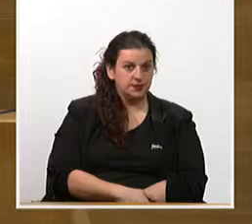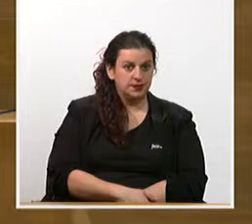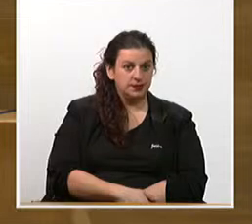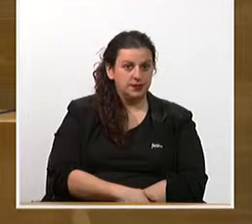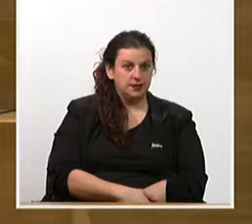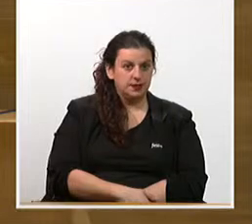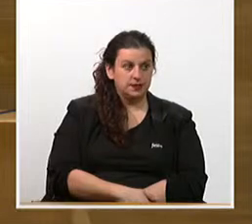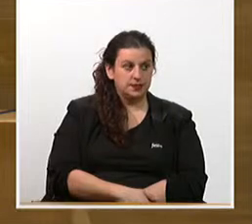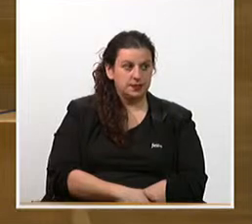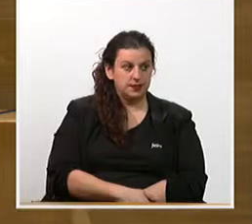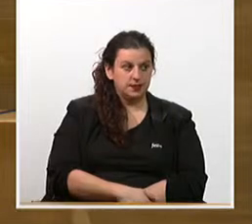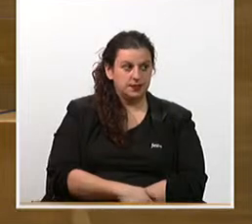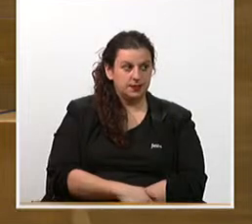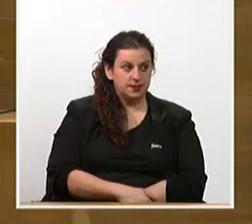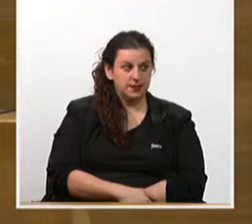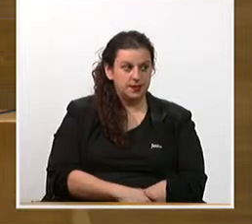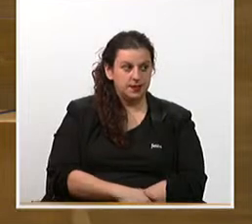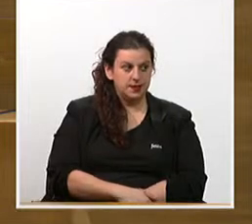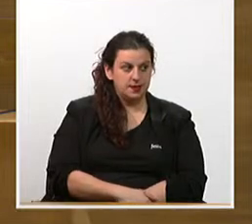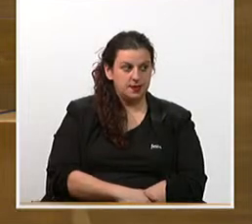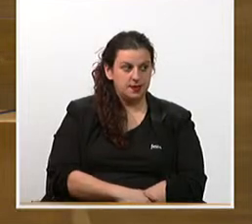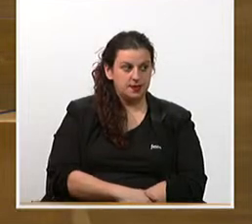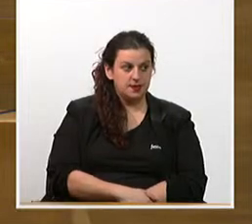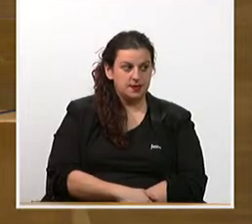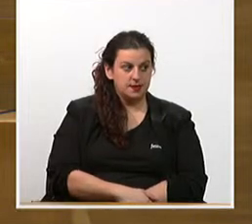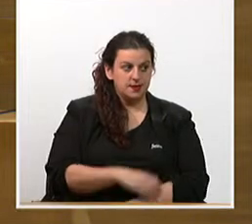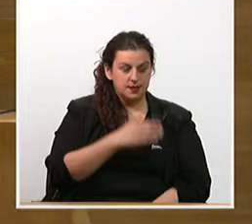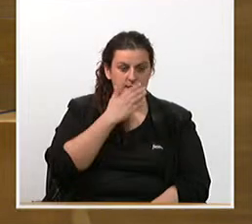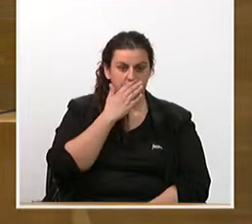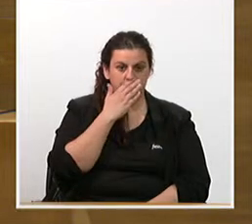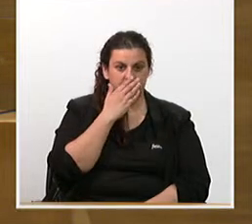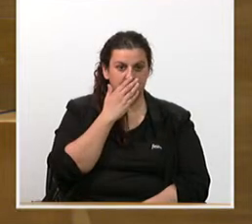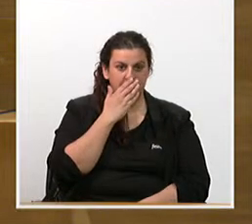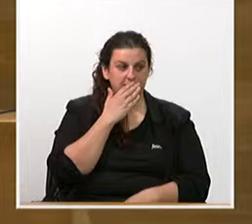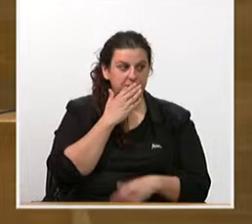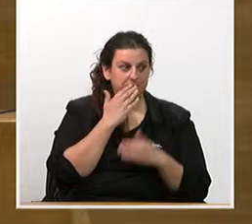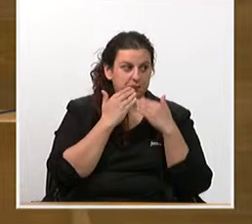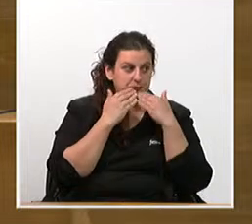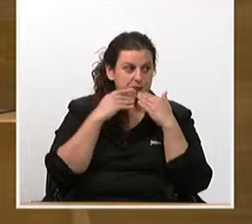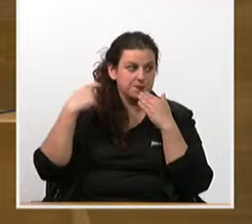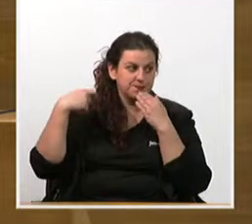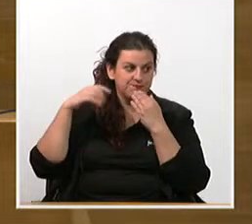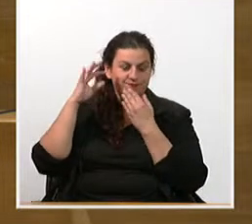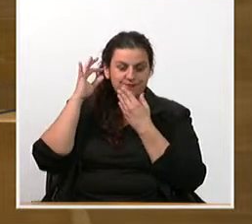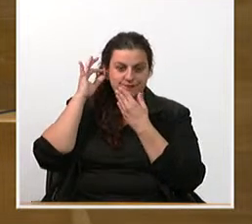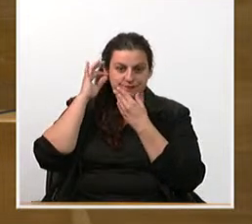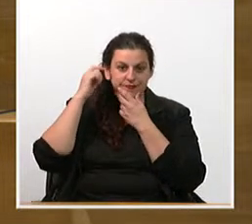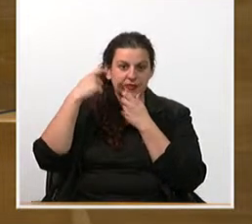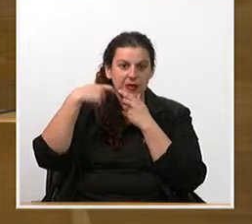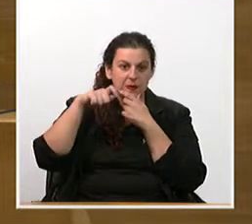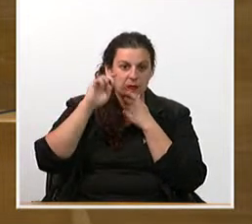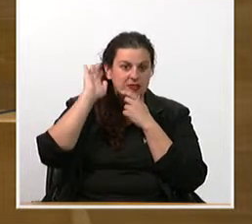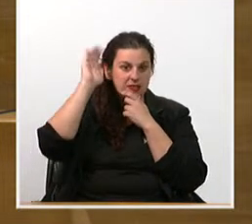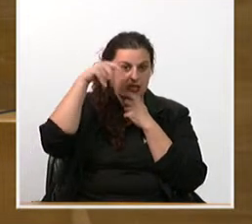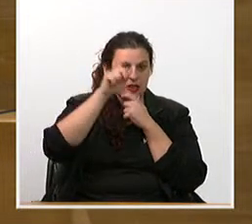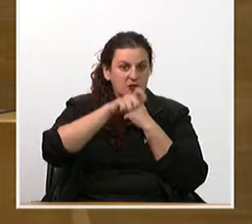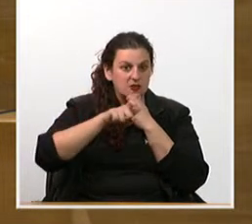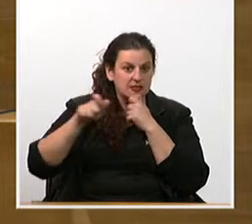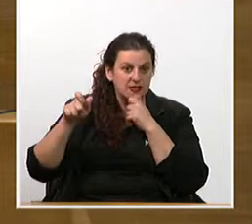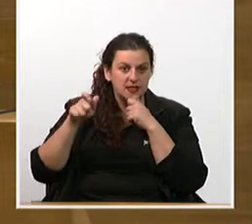alés gracias gracias presidenta eh President consellers señorías